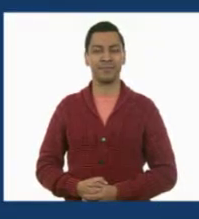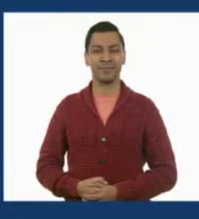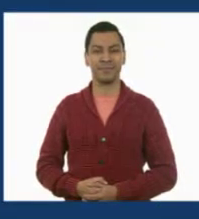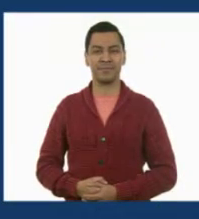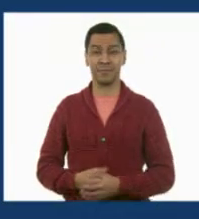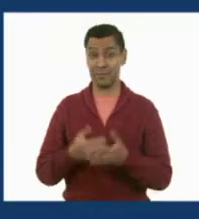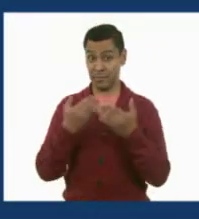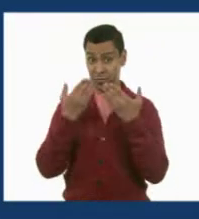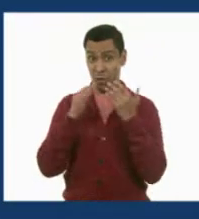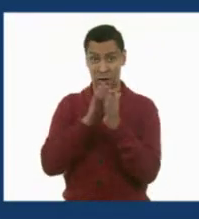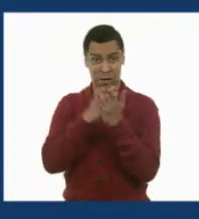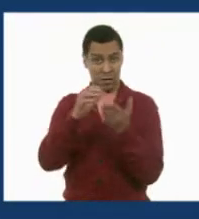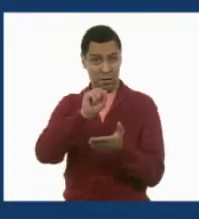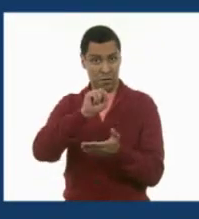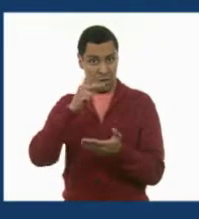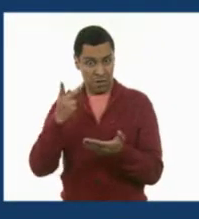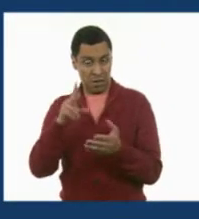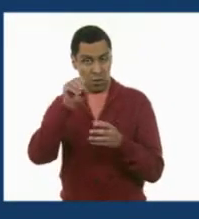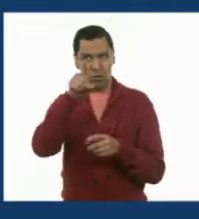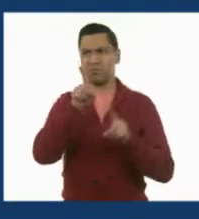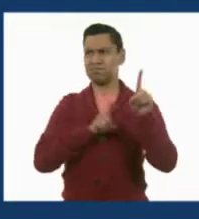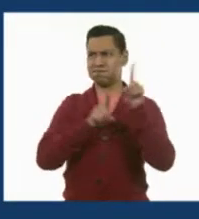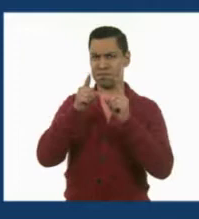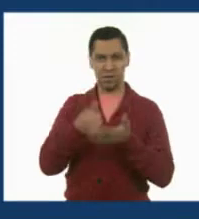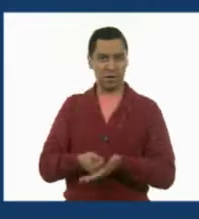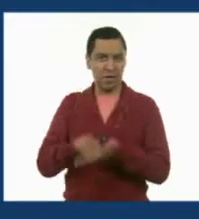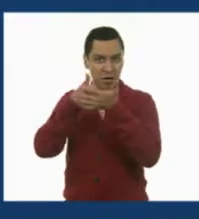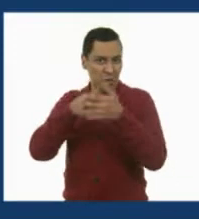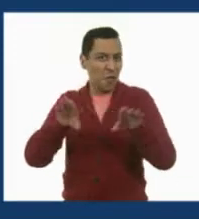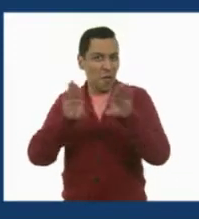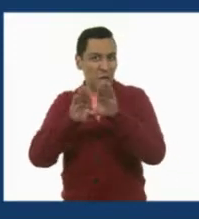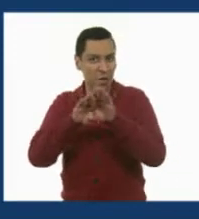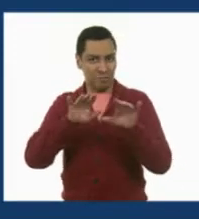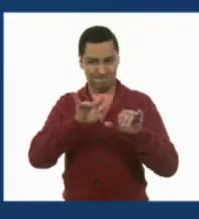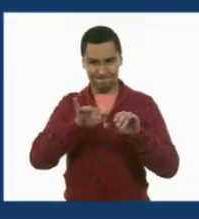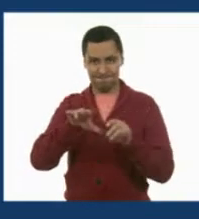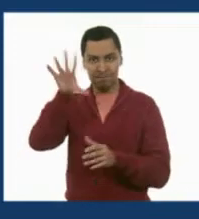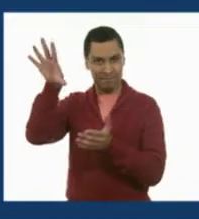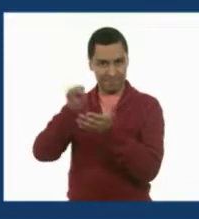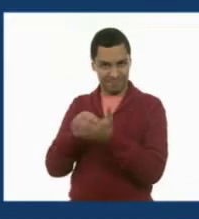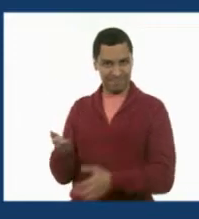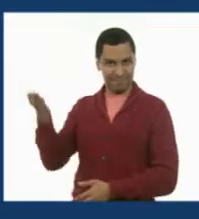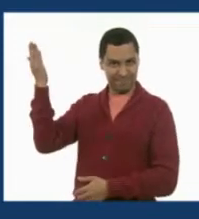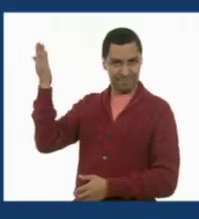Si no tienes el libro de texto o necesitas ayuda para responder las preguntas, contáctanos.